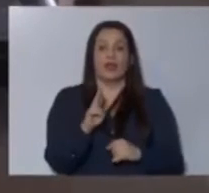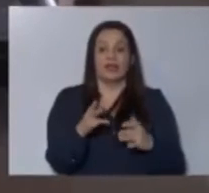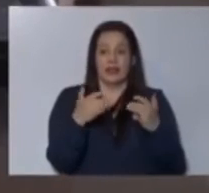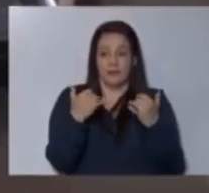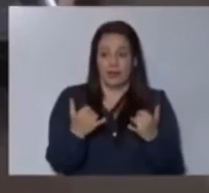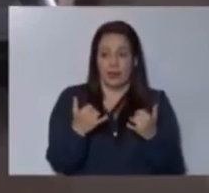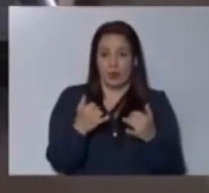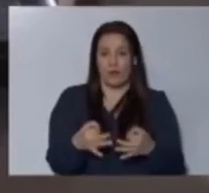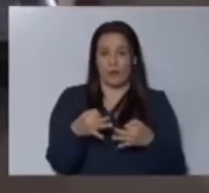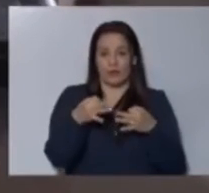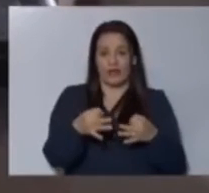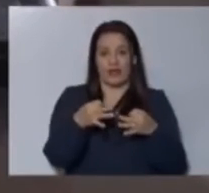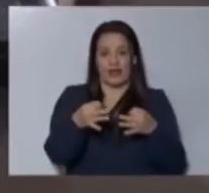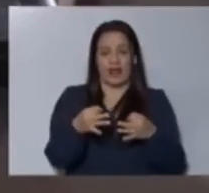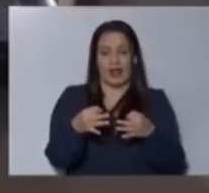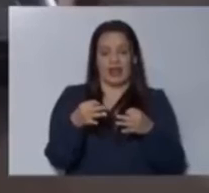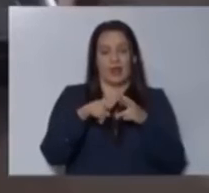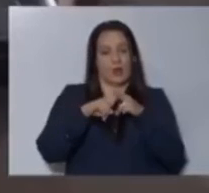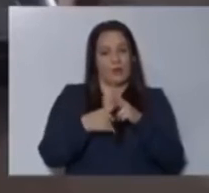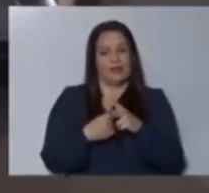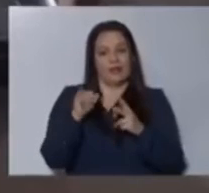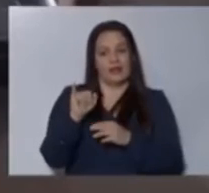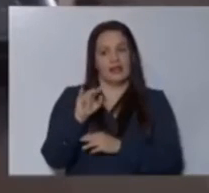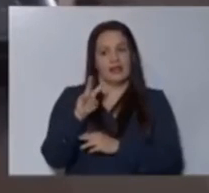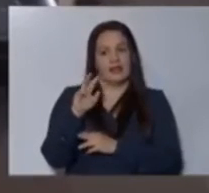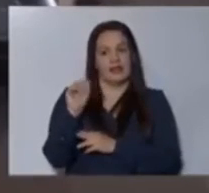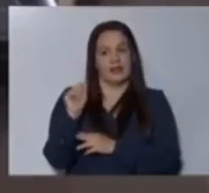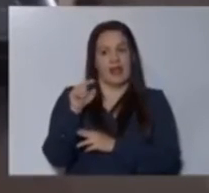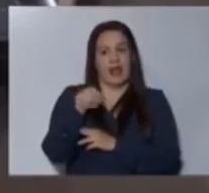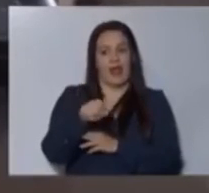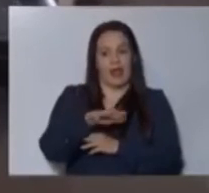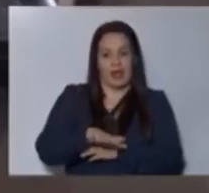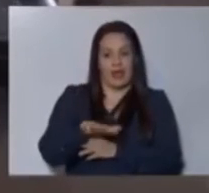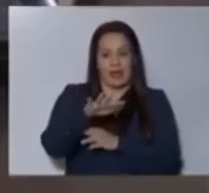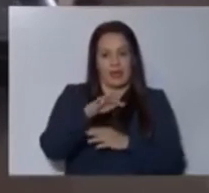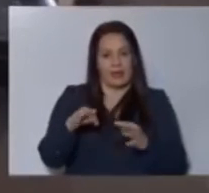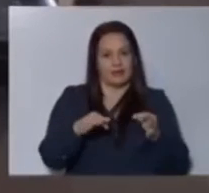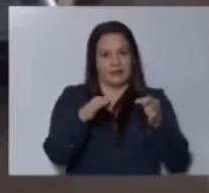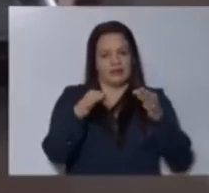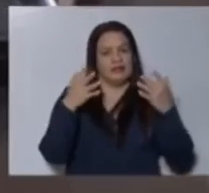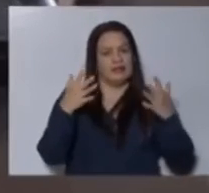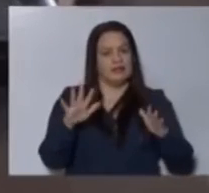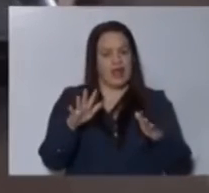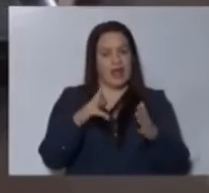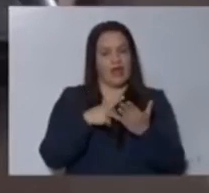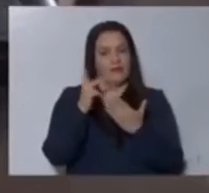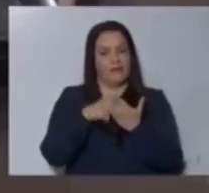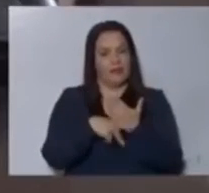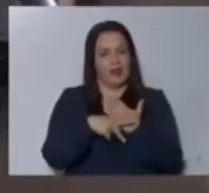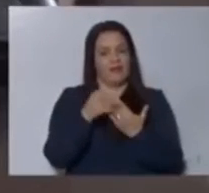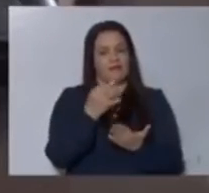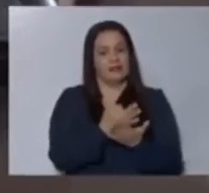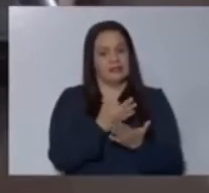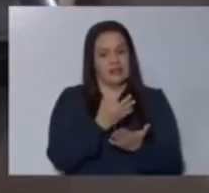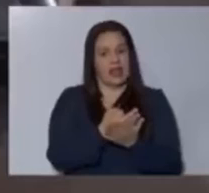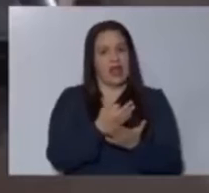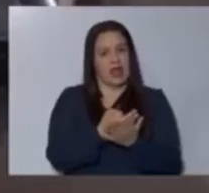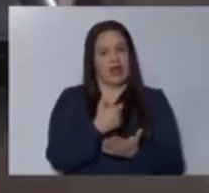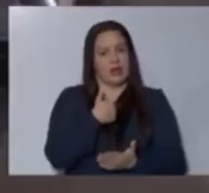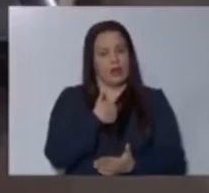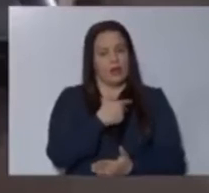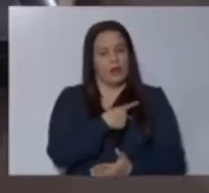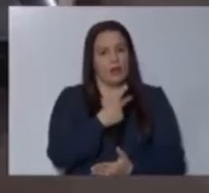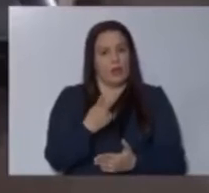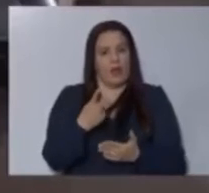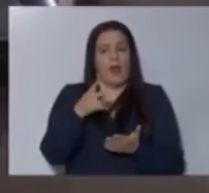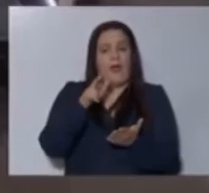es postergar la entrada en vigencia del IVA en el sector. Ya hubo voluntad en el plan fiscal aprobando una moción de este servidor para